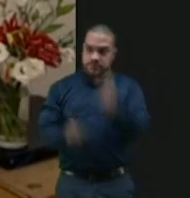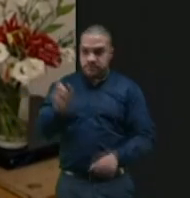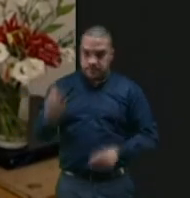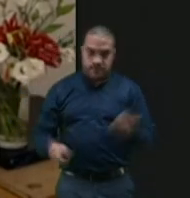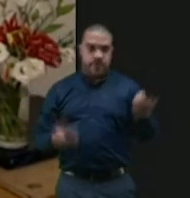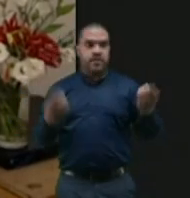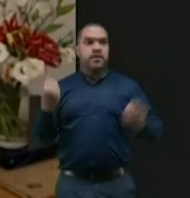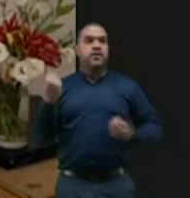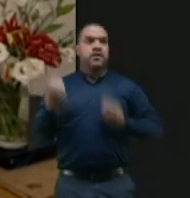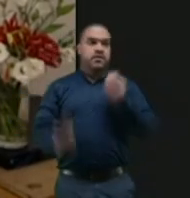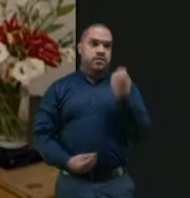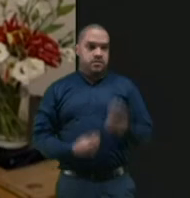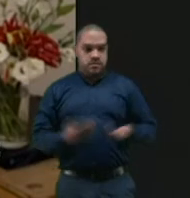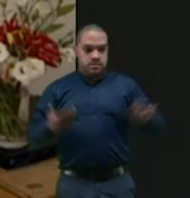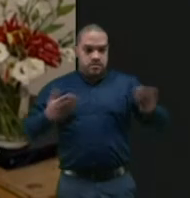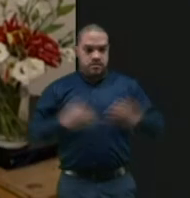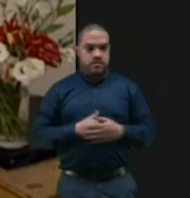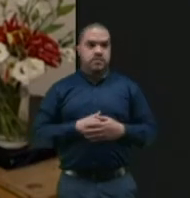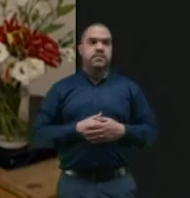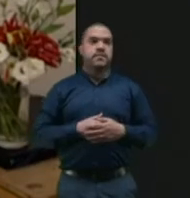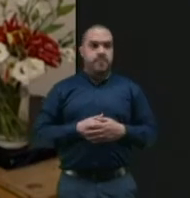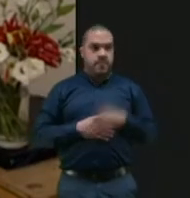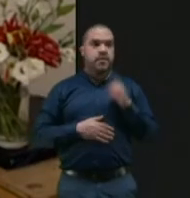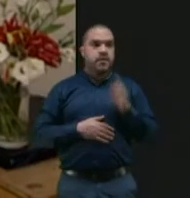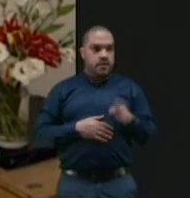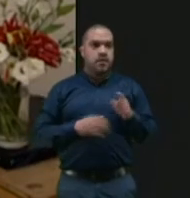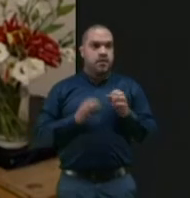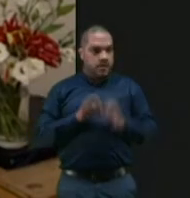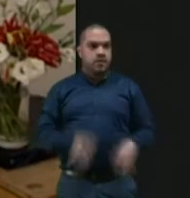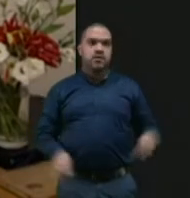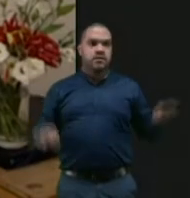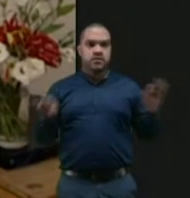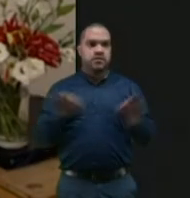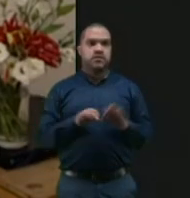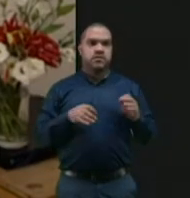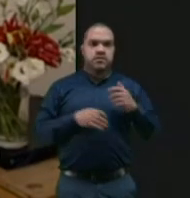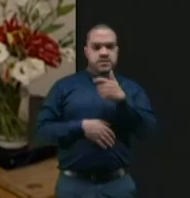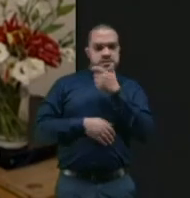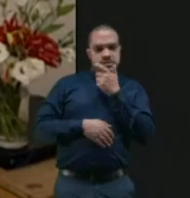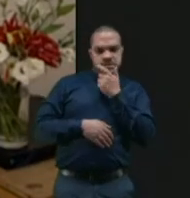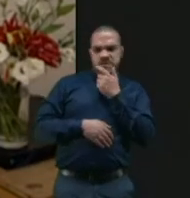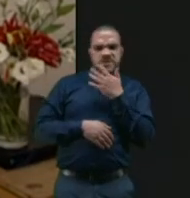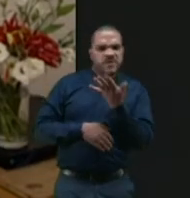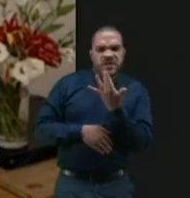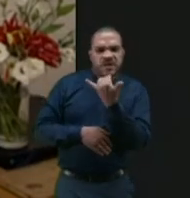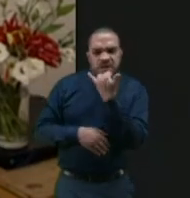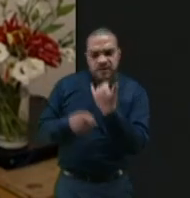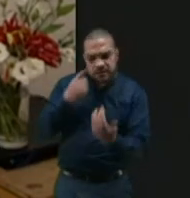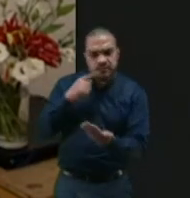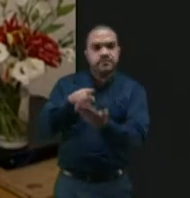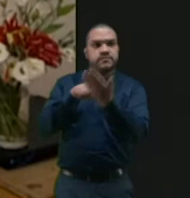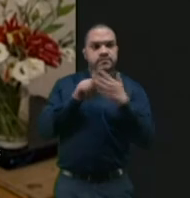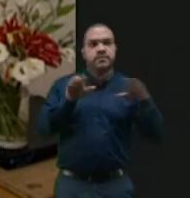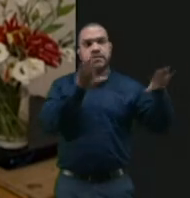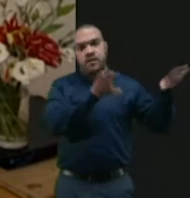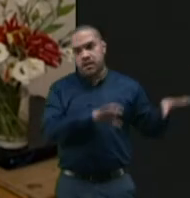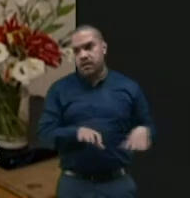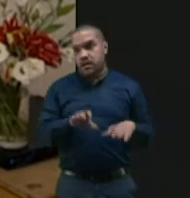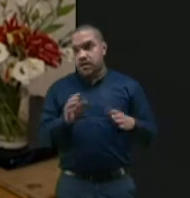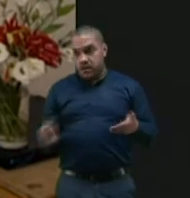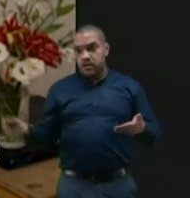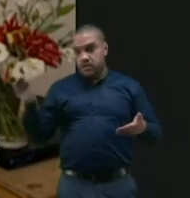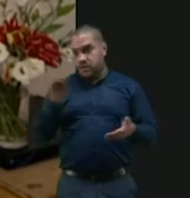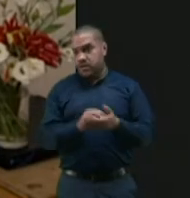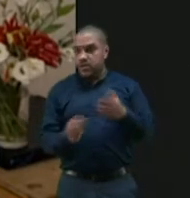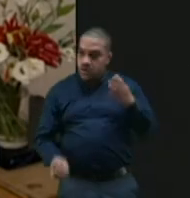cuál es el problema más grande que tienen. Y el problema no es que sepan qué es lo que está pasando. Entonces, creamos una plataforma en la